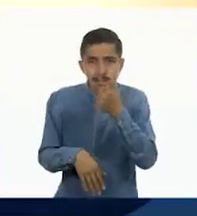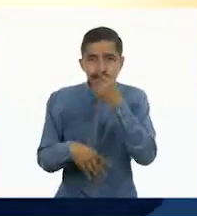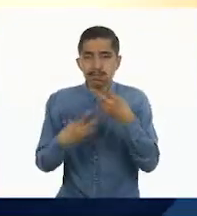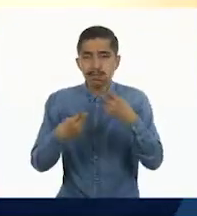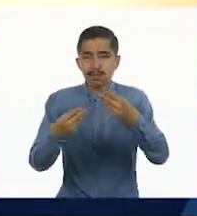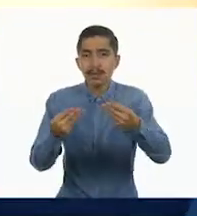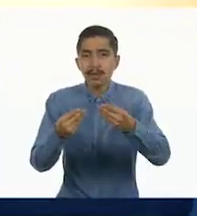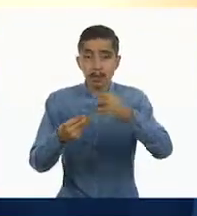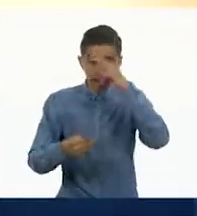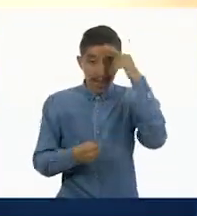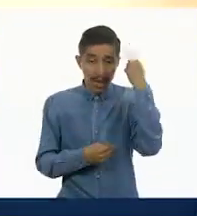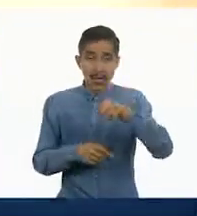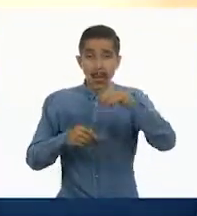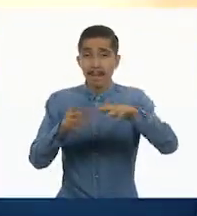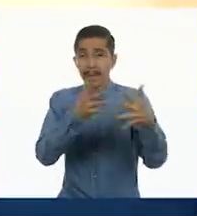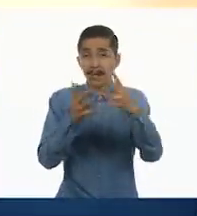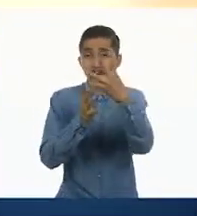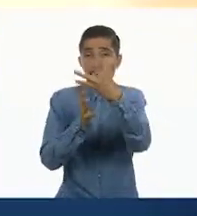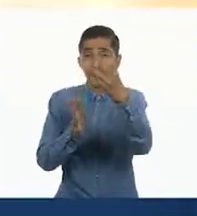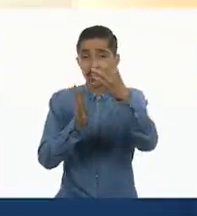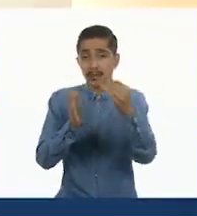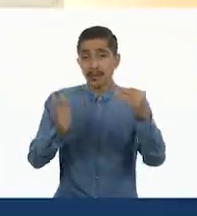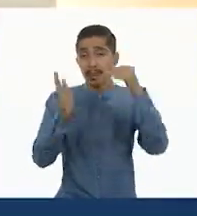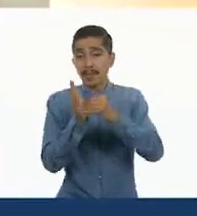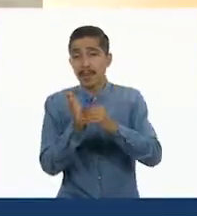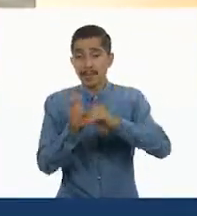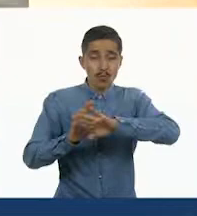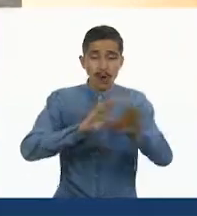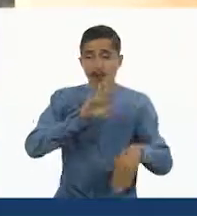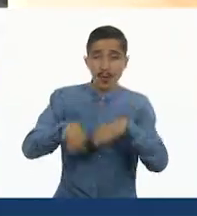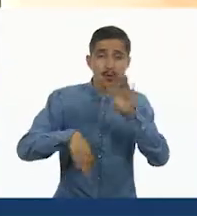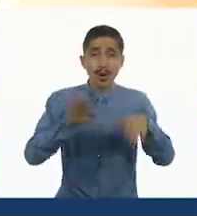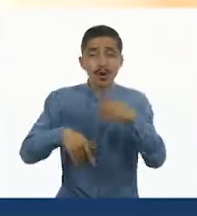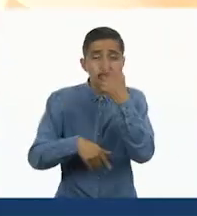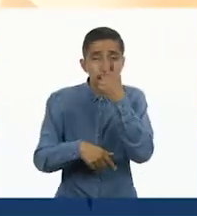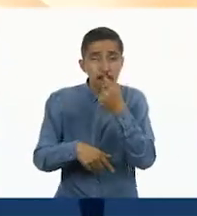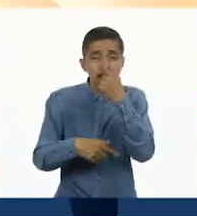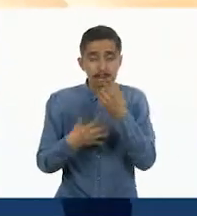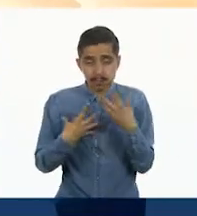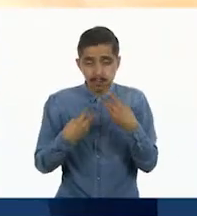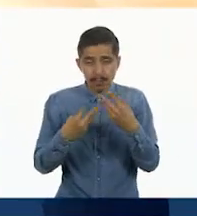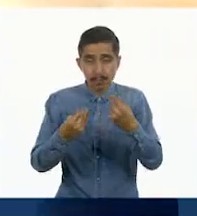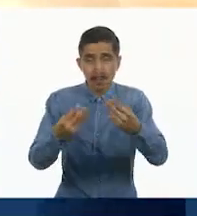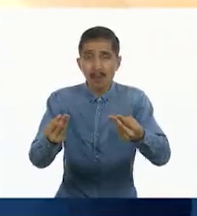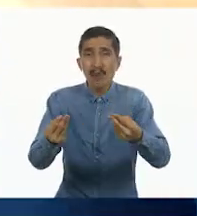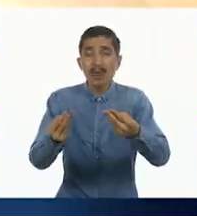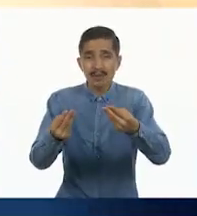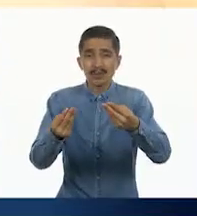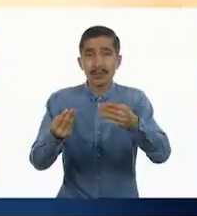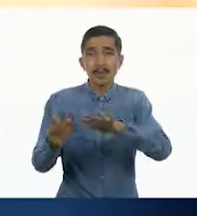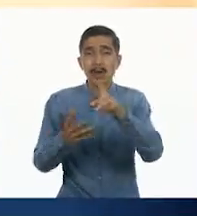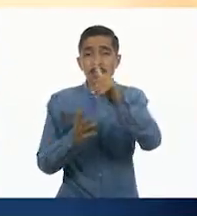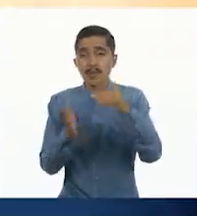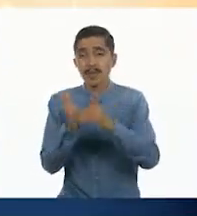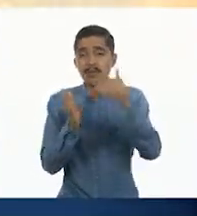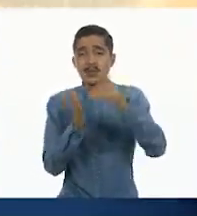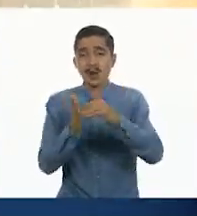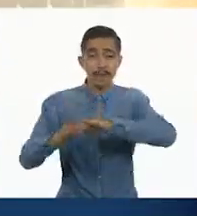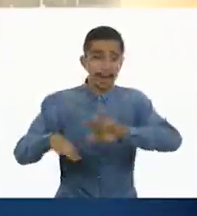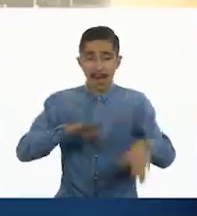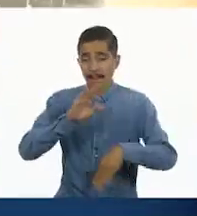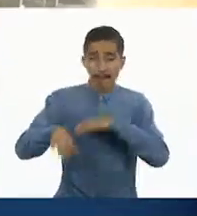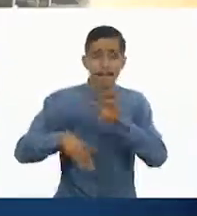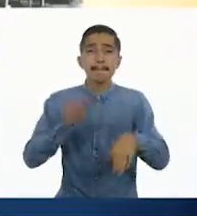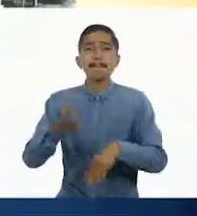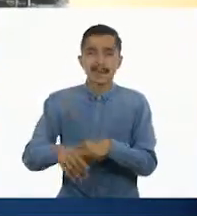México hubo unas 400,000 muertes por influenza, por lo que cerca de 1,000,000 de fallecimientos